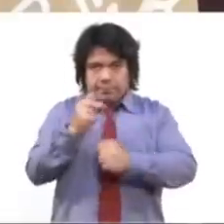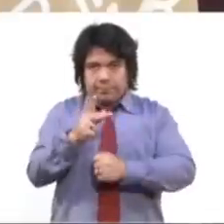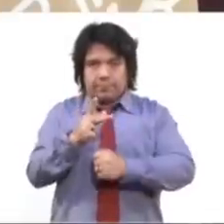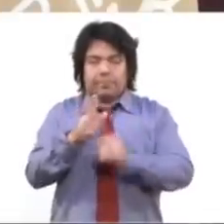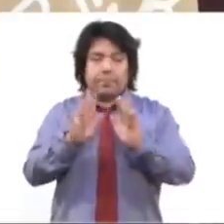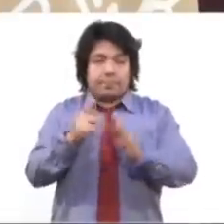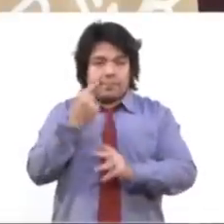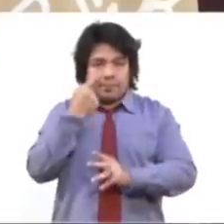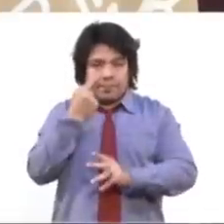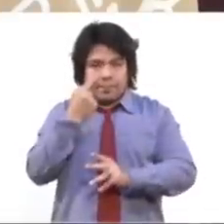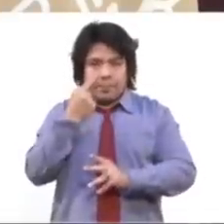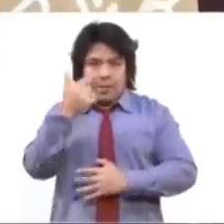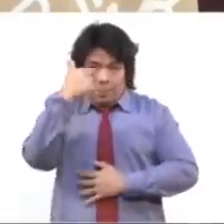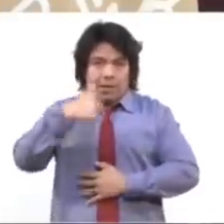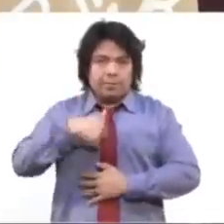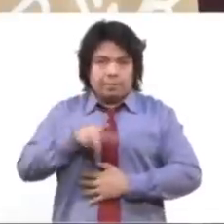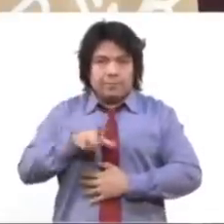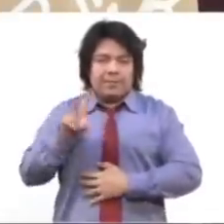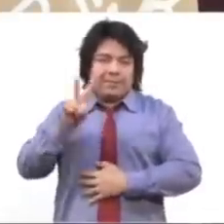Para mí este es un asunto de fondo y de principios.